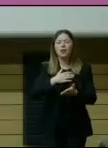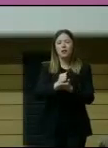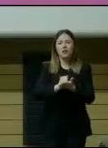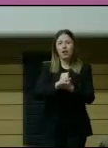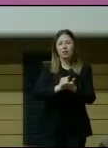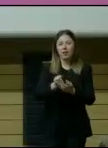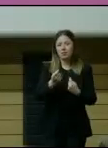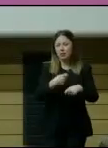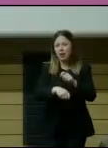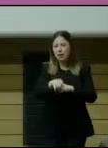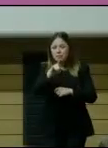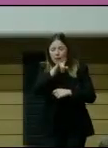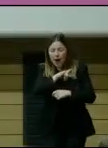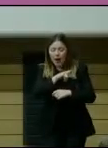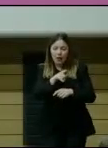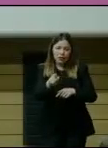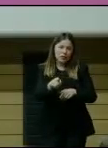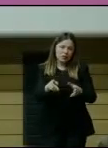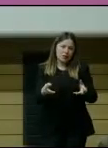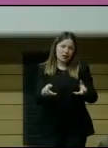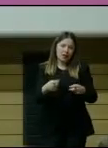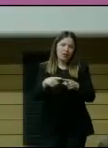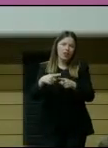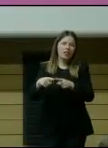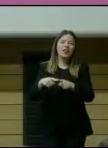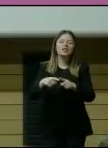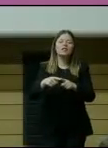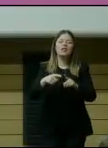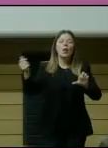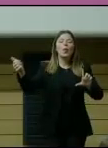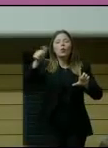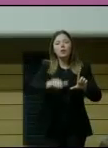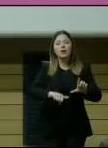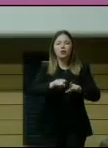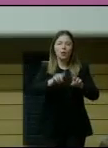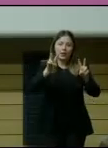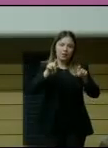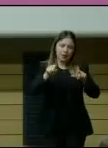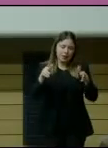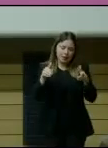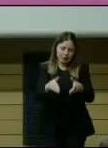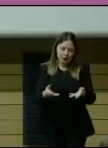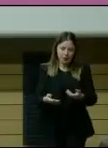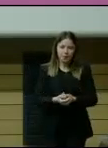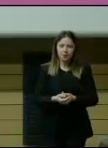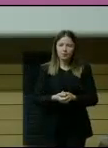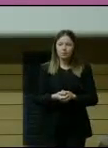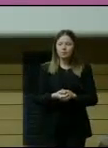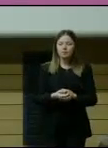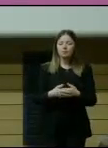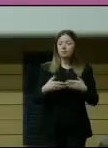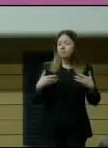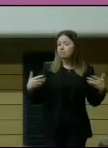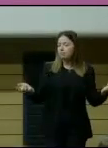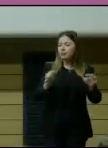que malvender y tal. Hay diferentes documentales que abordan este temazo y, bueno, a ver, que